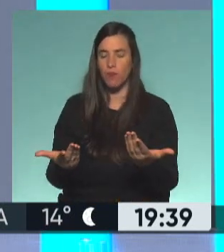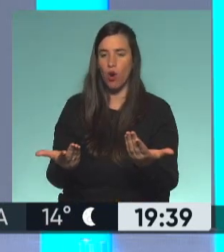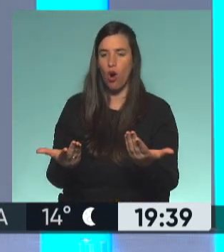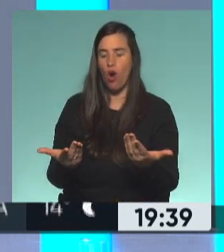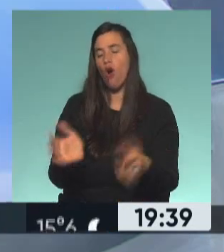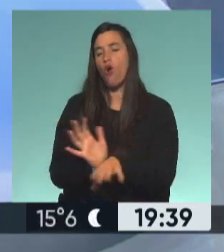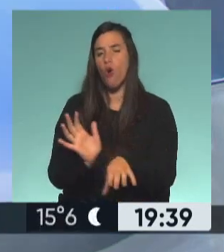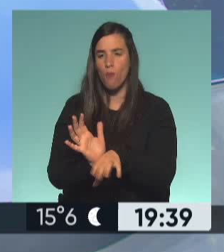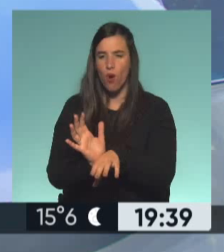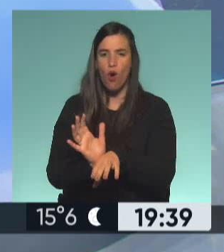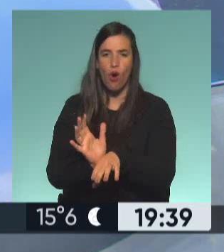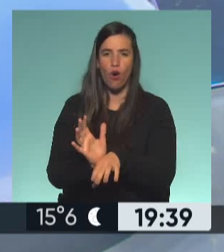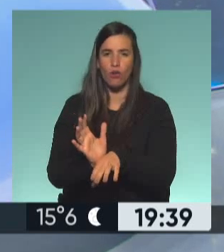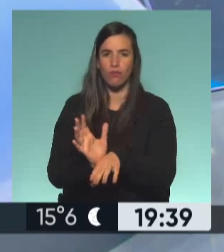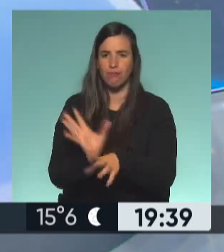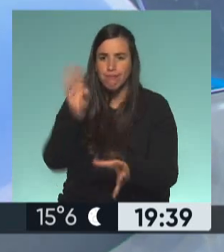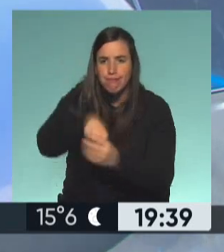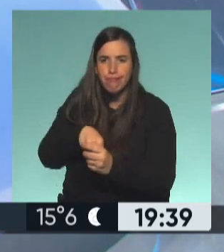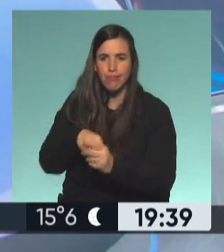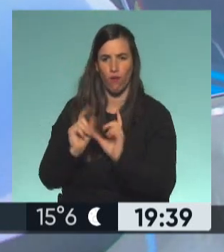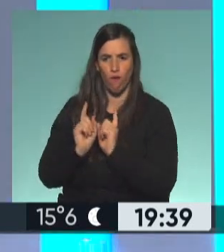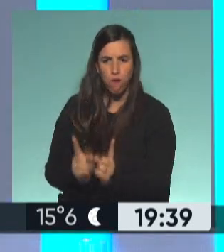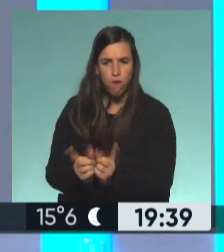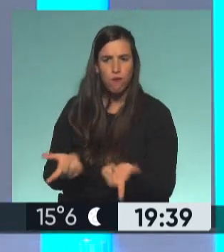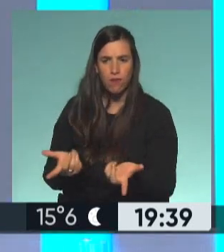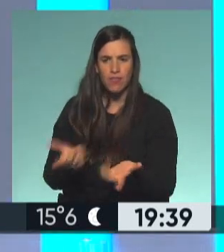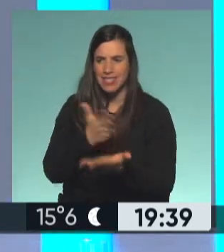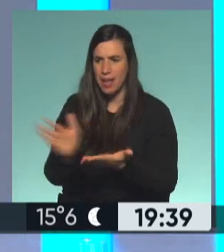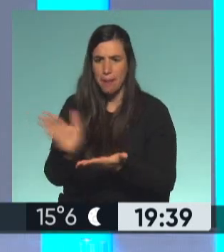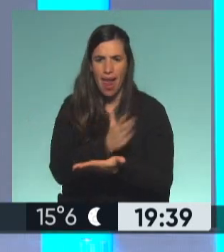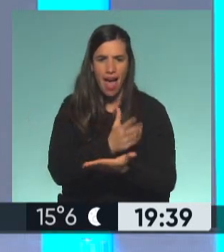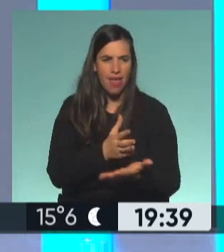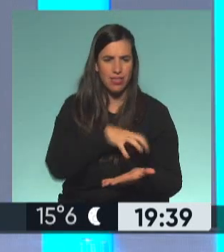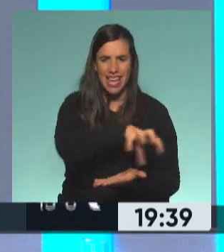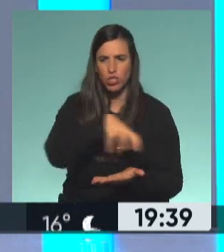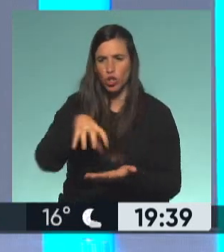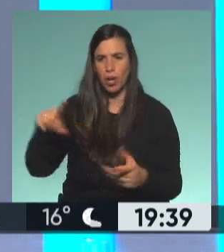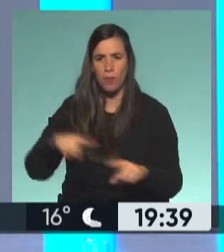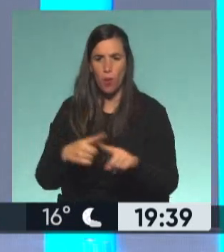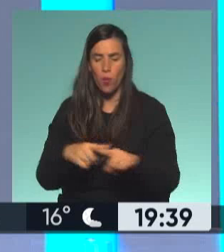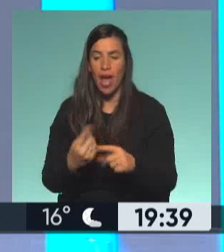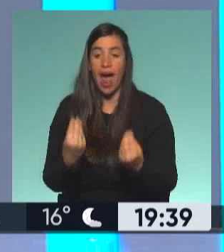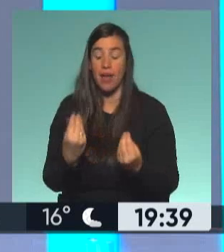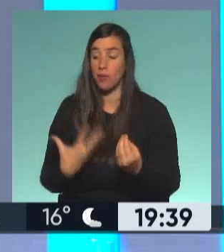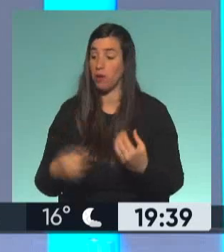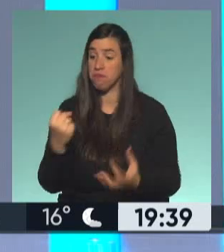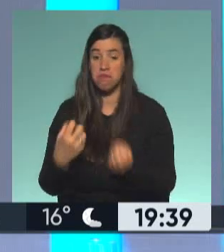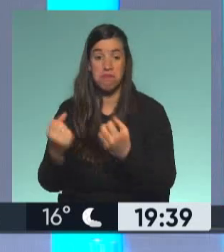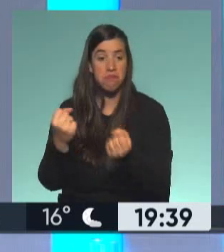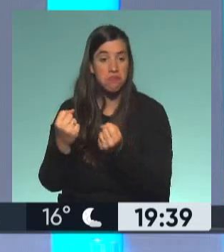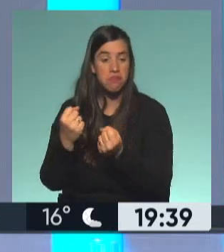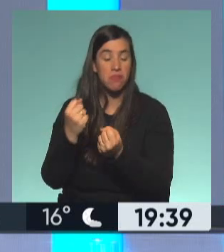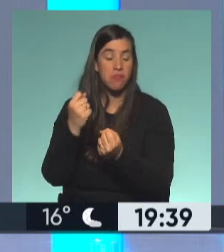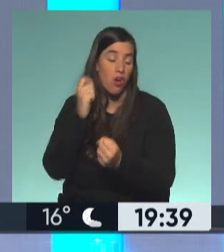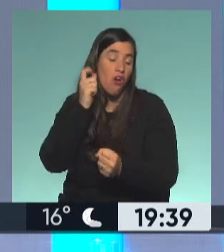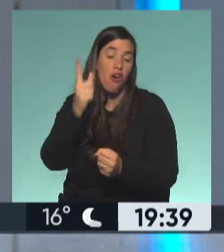qué disoció fuerte. de los Tremendo. sectores populares con algunas conquistas que no han sido menores, pero que están más en el